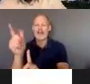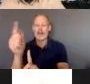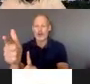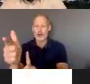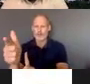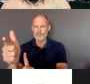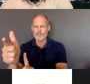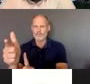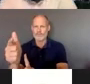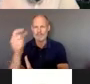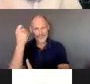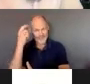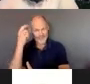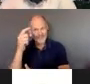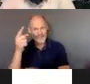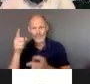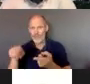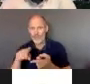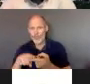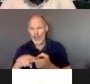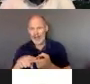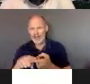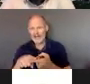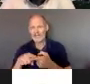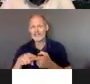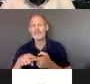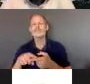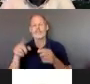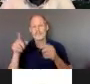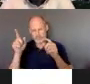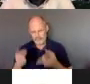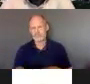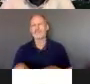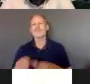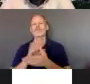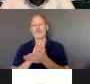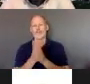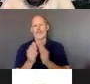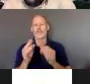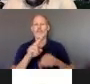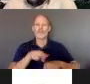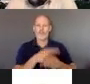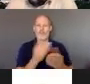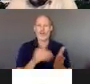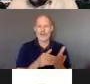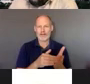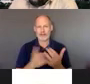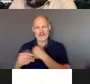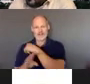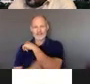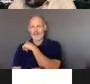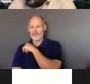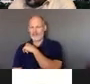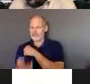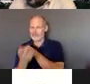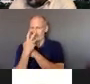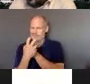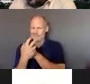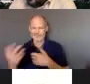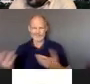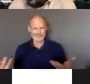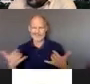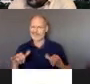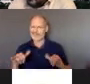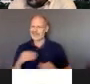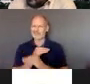forma normal no va a ser este otoño cuando las escuelas continúan haciendo la educación remota